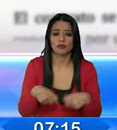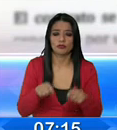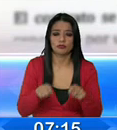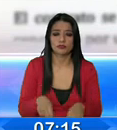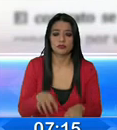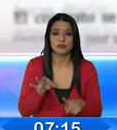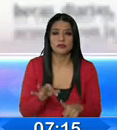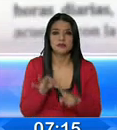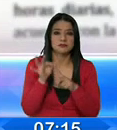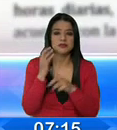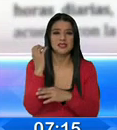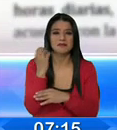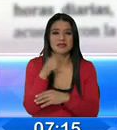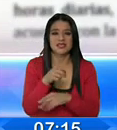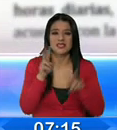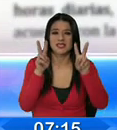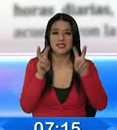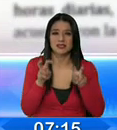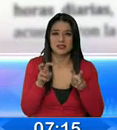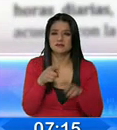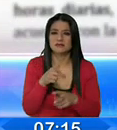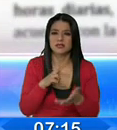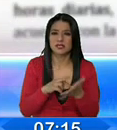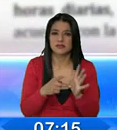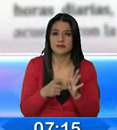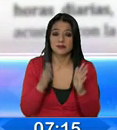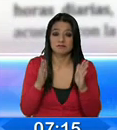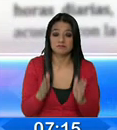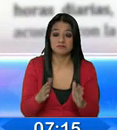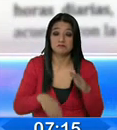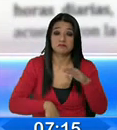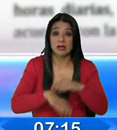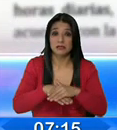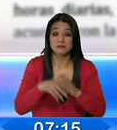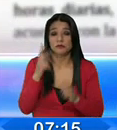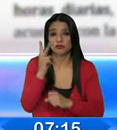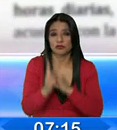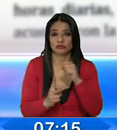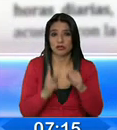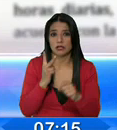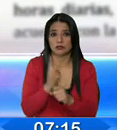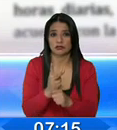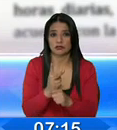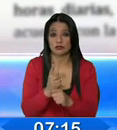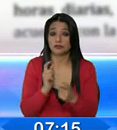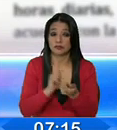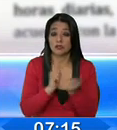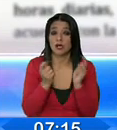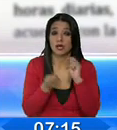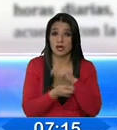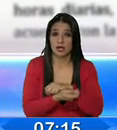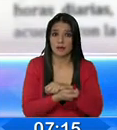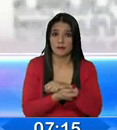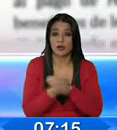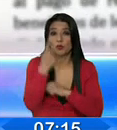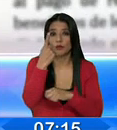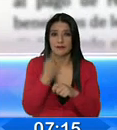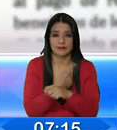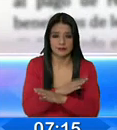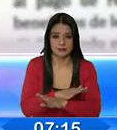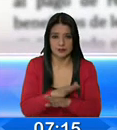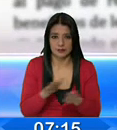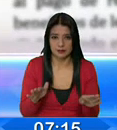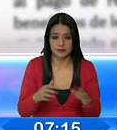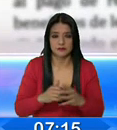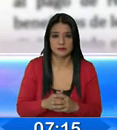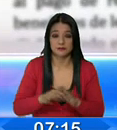especial emergente, mismo que se establece por un plazo máximo de 2 años y que podrá ser renovado una sola vez. Bajo